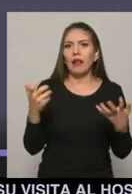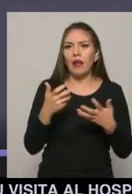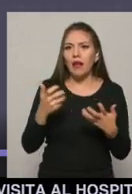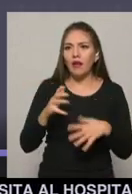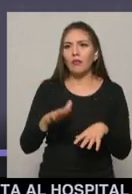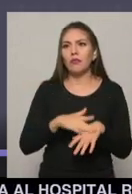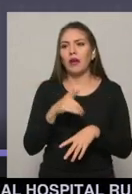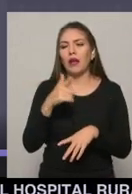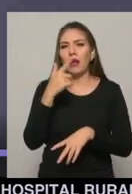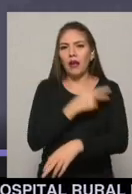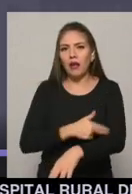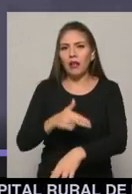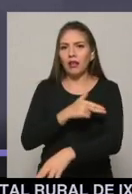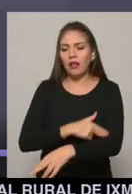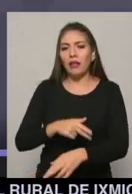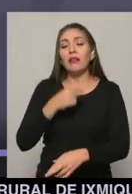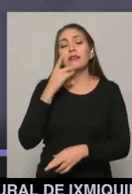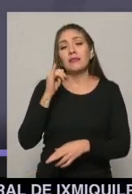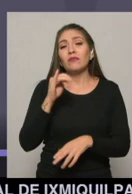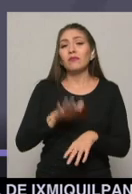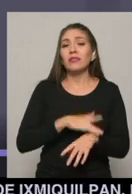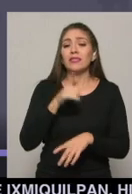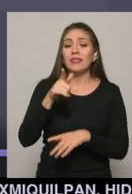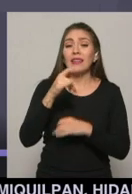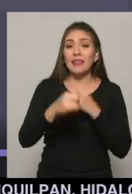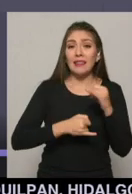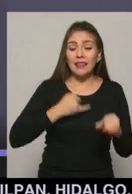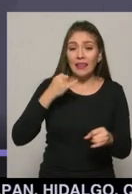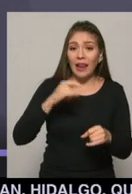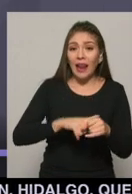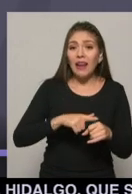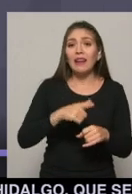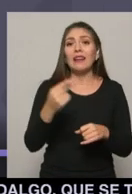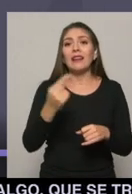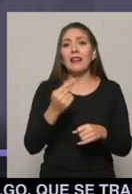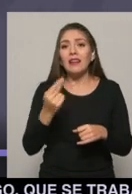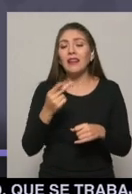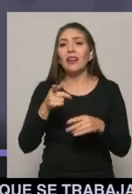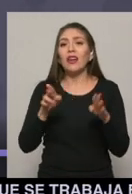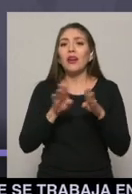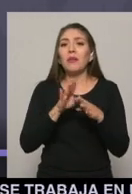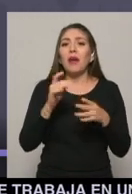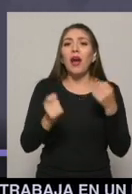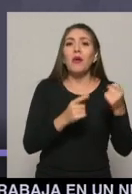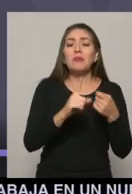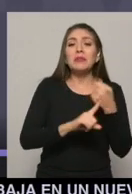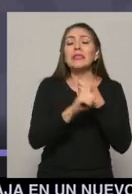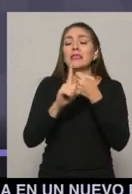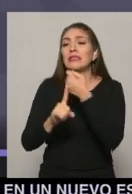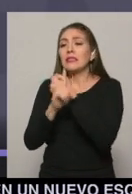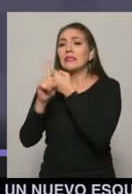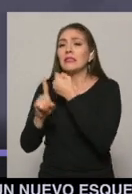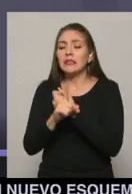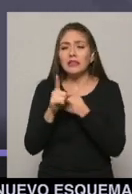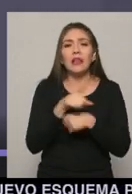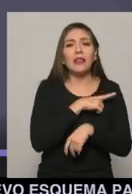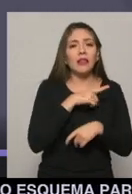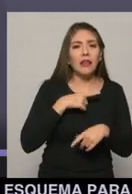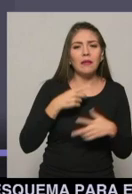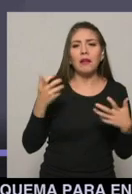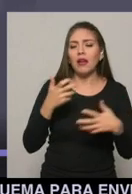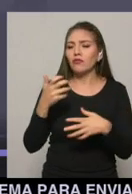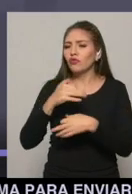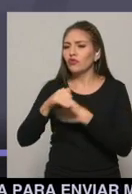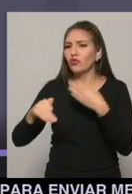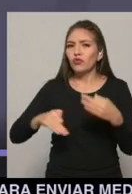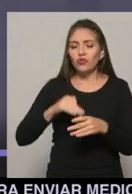sí hay que ver más detalles, se van suscitando luego algunos percances y así, pero tratamos de